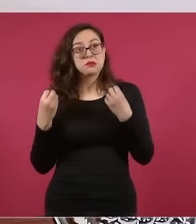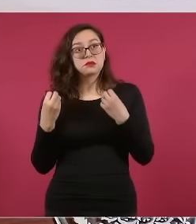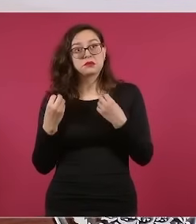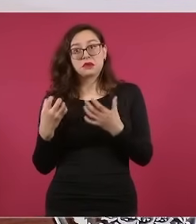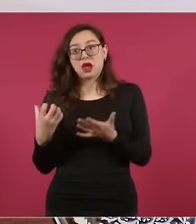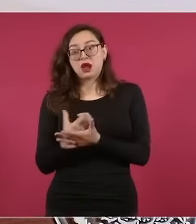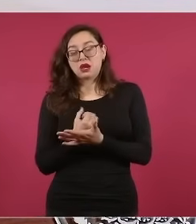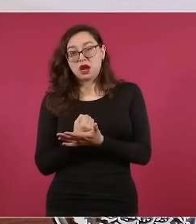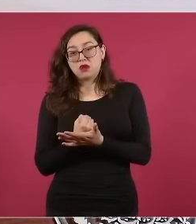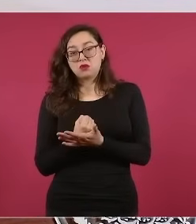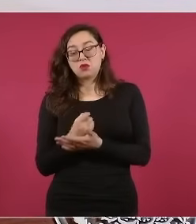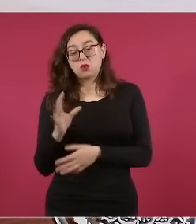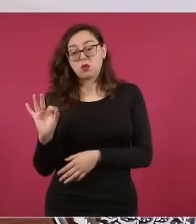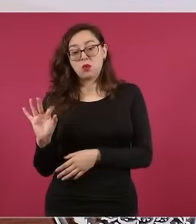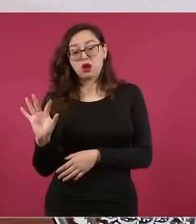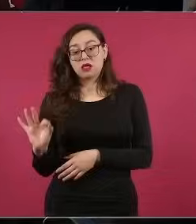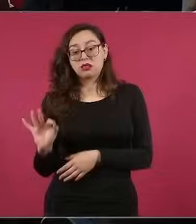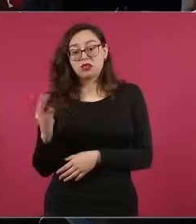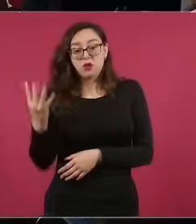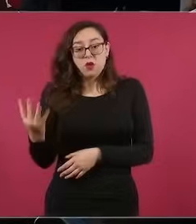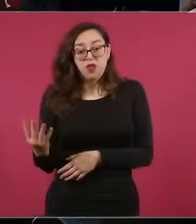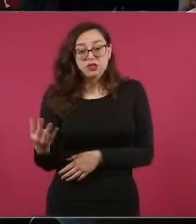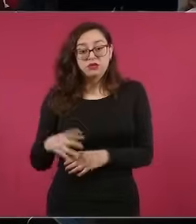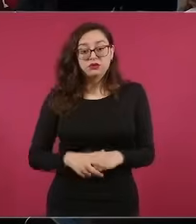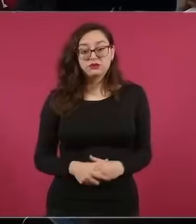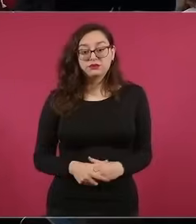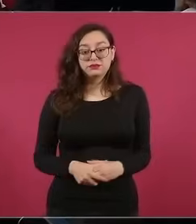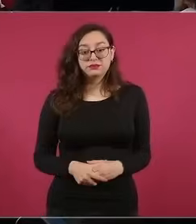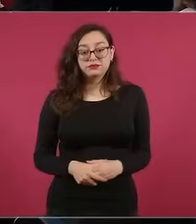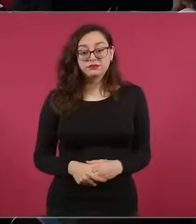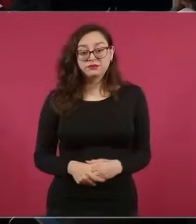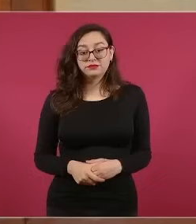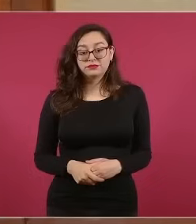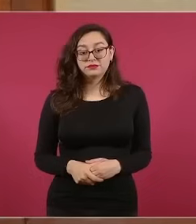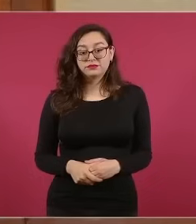44. Sí, 44.